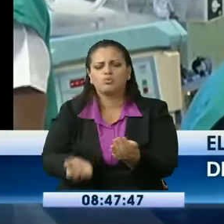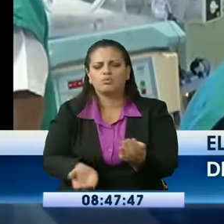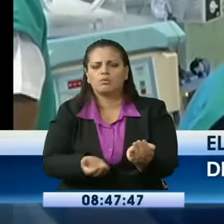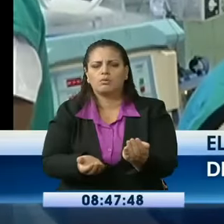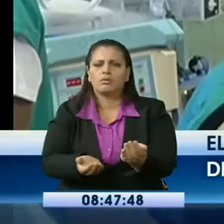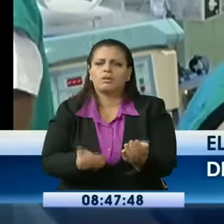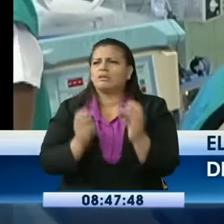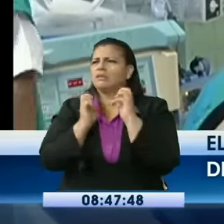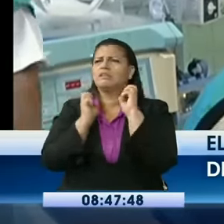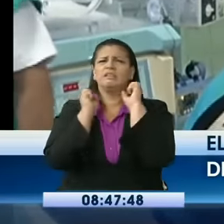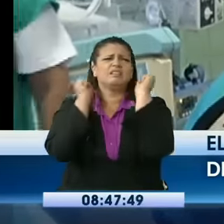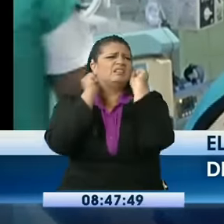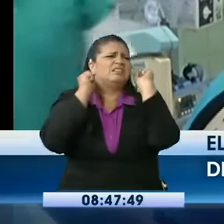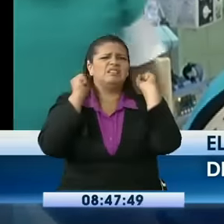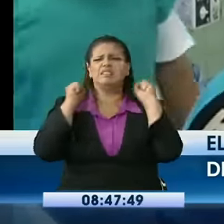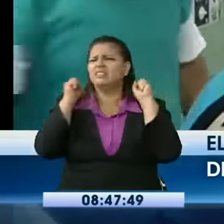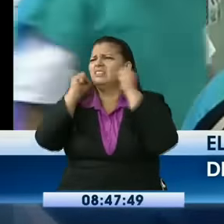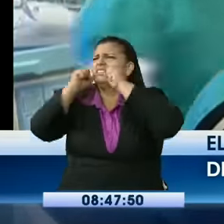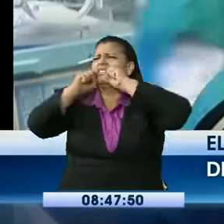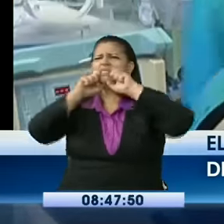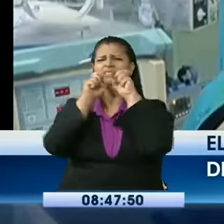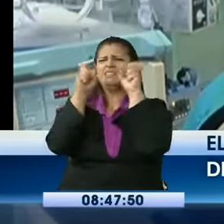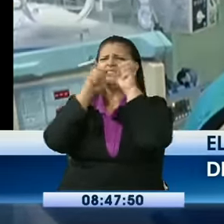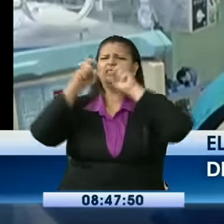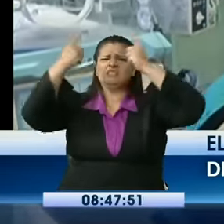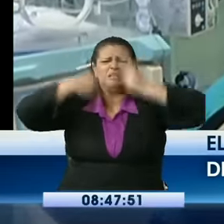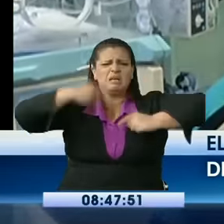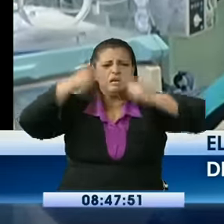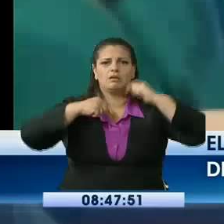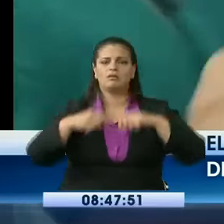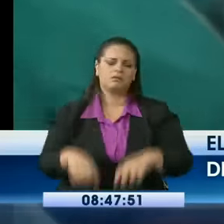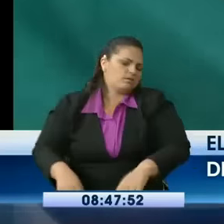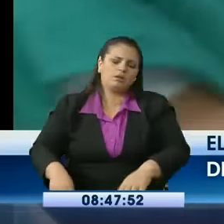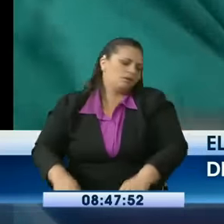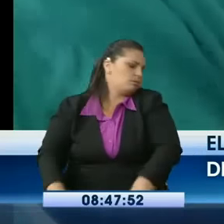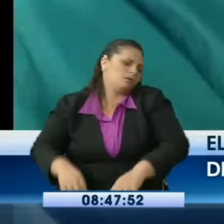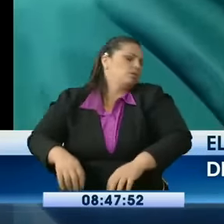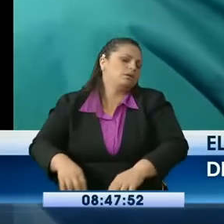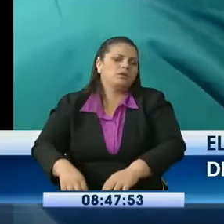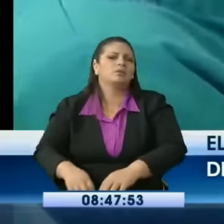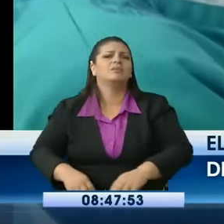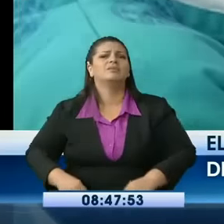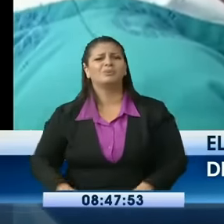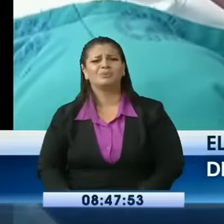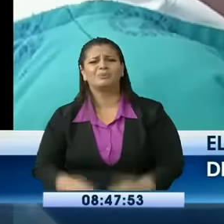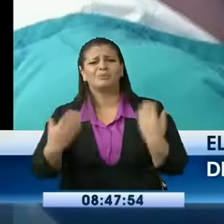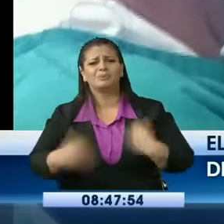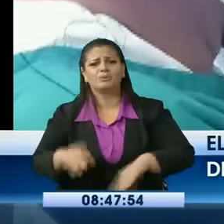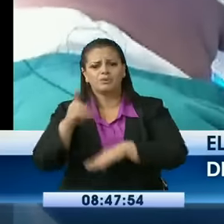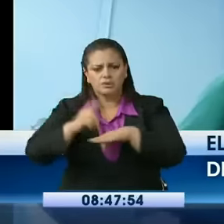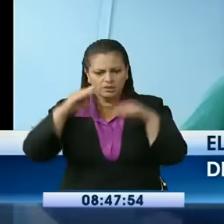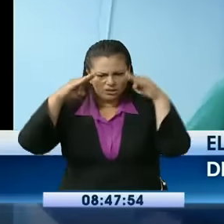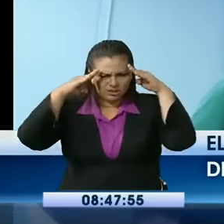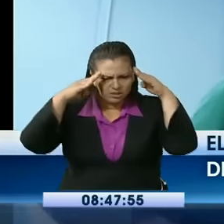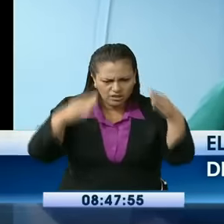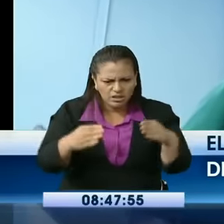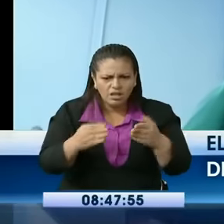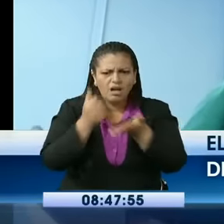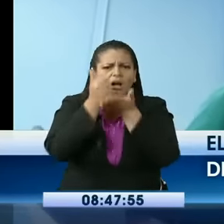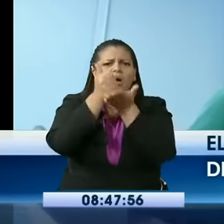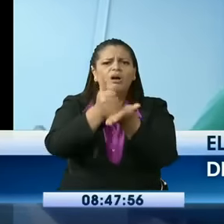irritabilidad, posteriormente presentó convulsiones. Aquello ha exigido un tratamiento especial, explica la